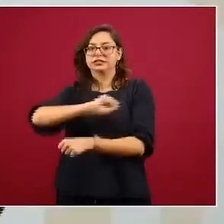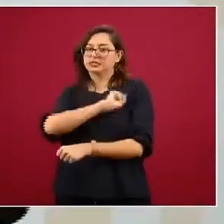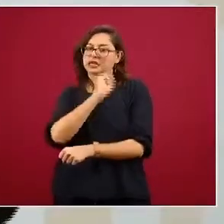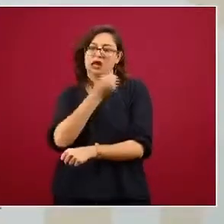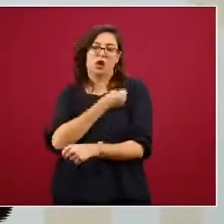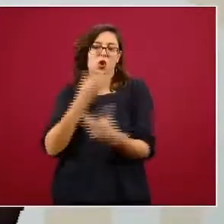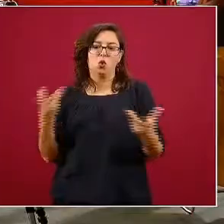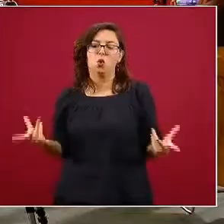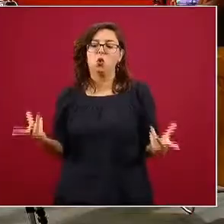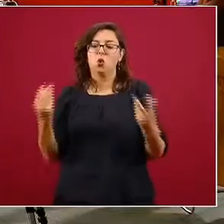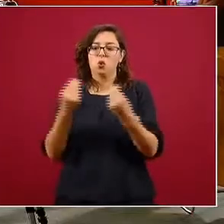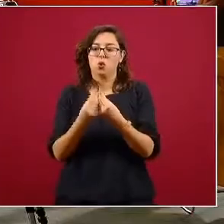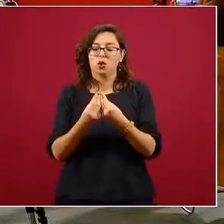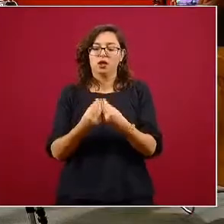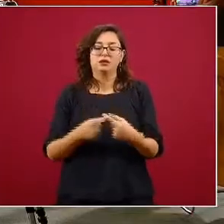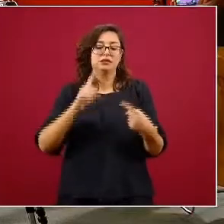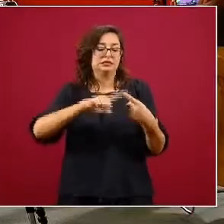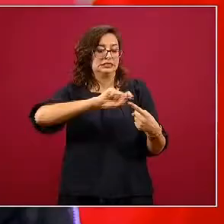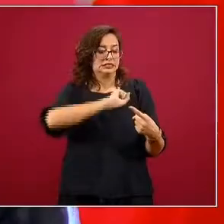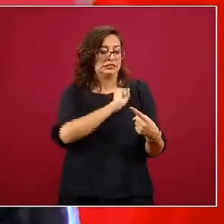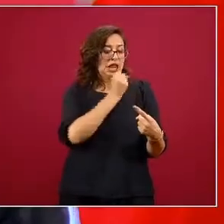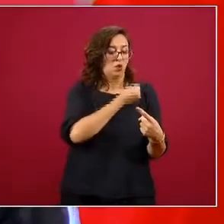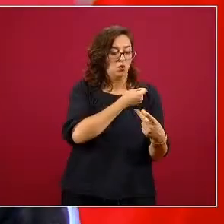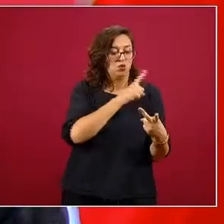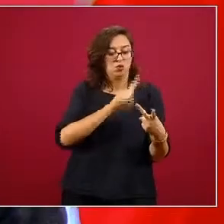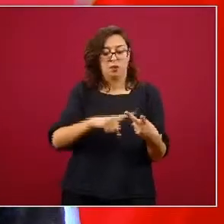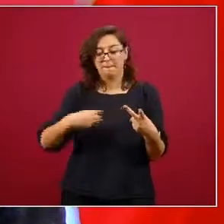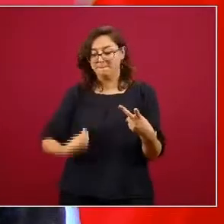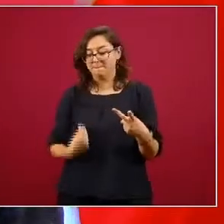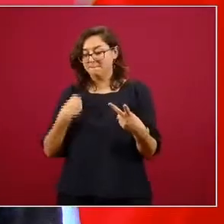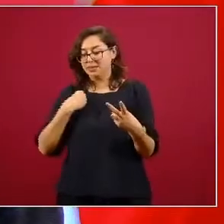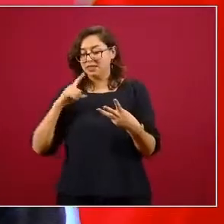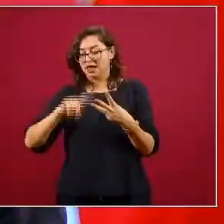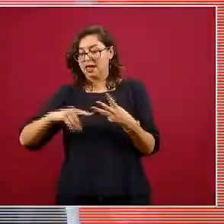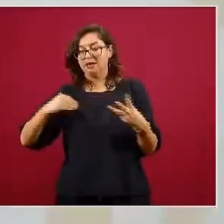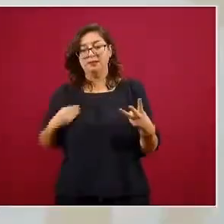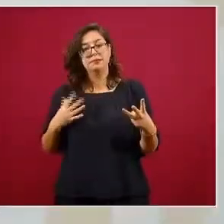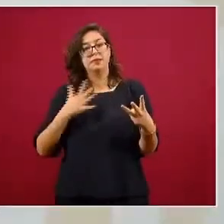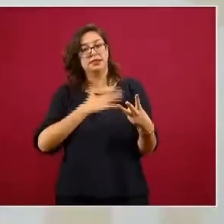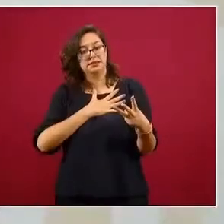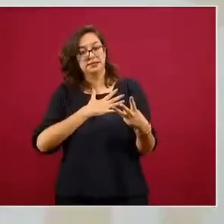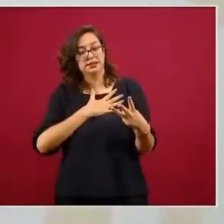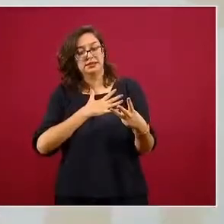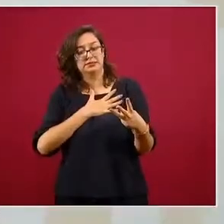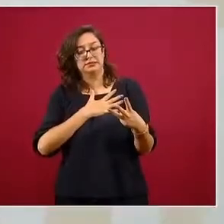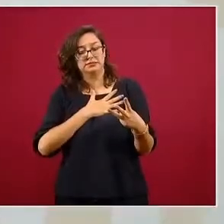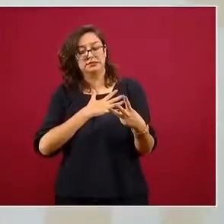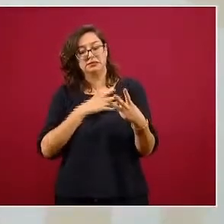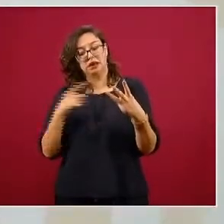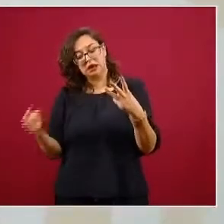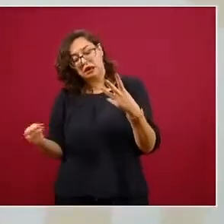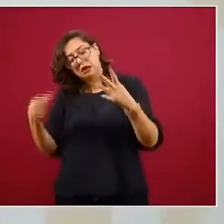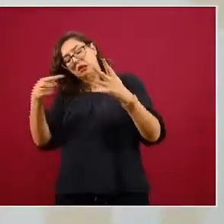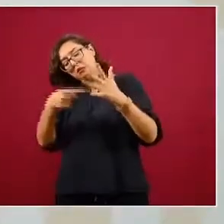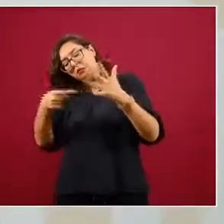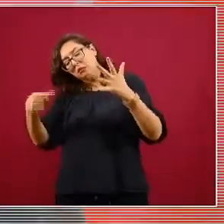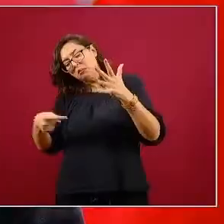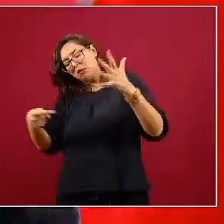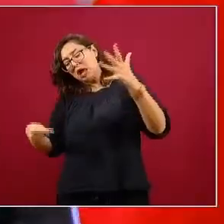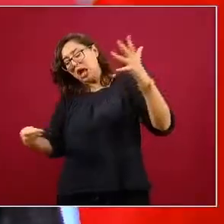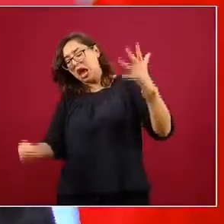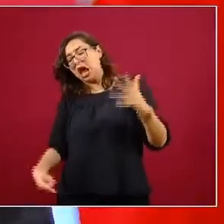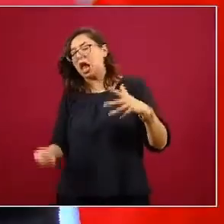la vida, y ahora voy a extender, y el bienestar de la población. Y todo lo demás, que si hubo